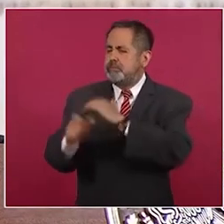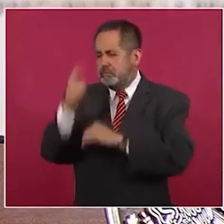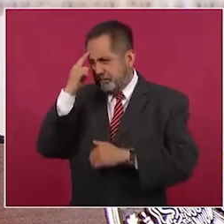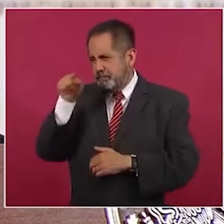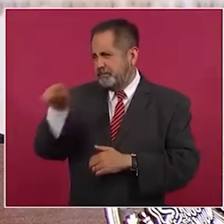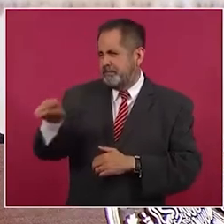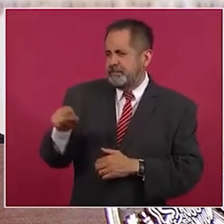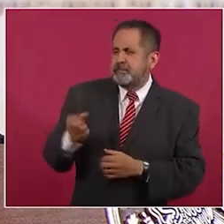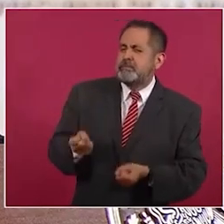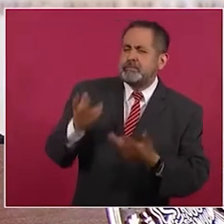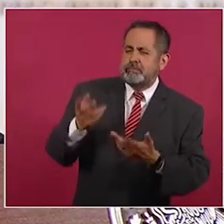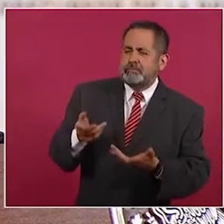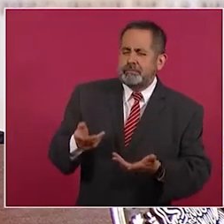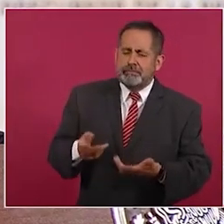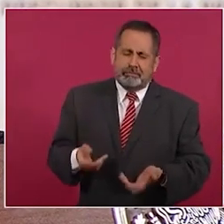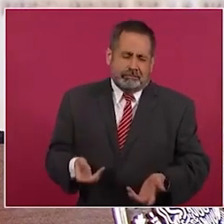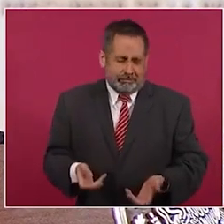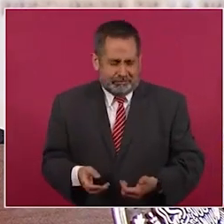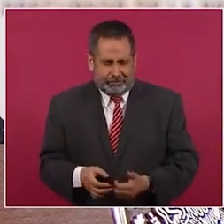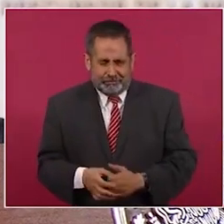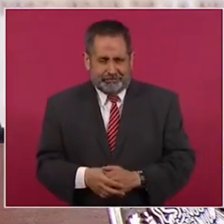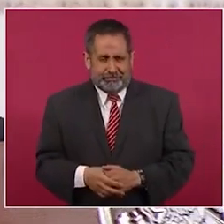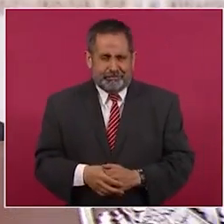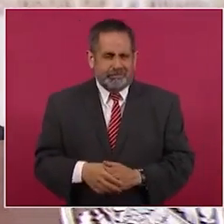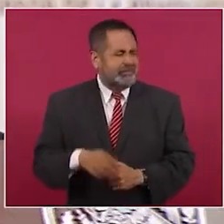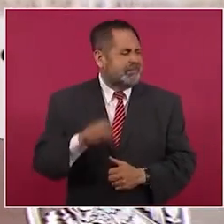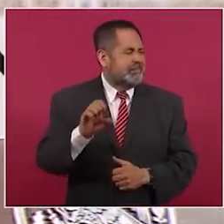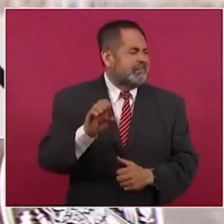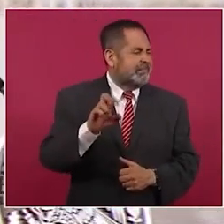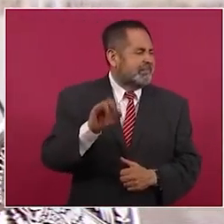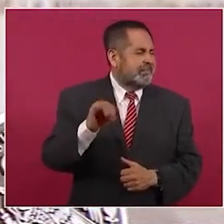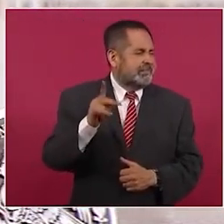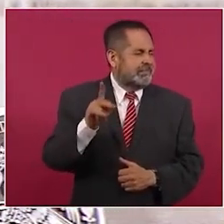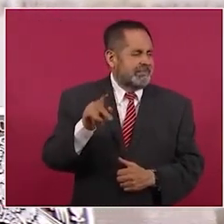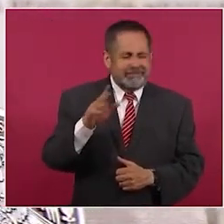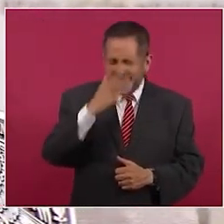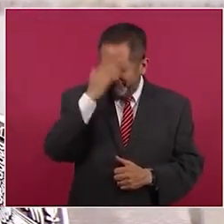¿Cuánto te pagan, Palacio? Eric, no sé qué.